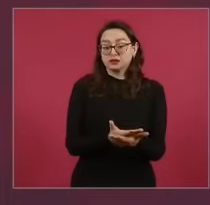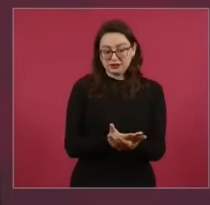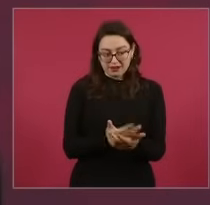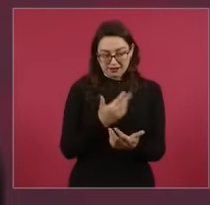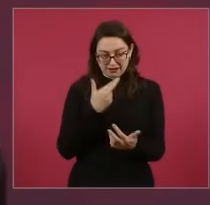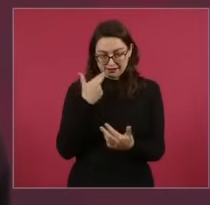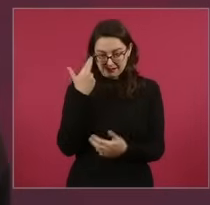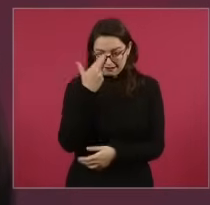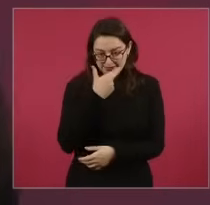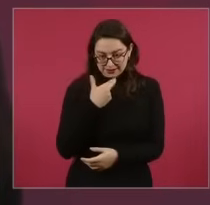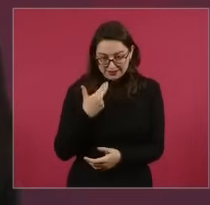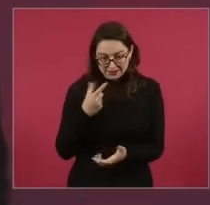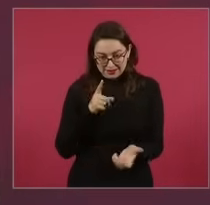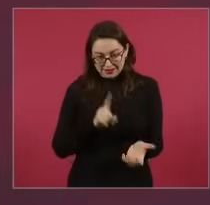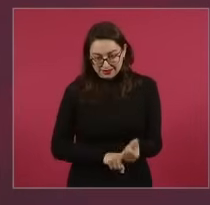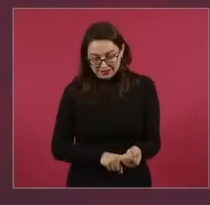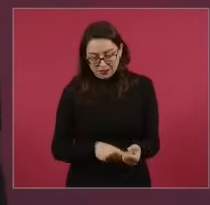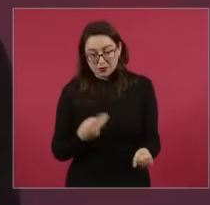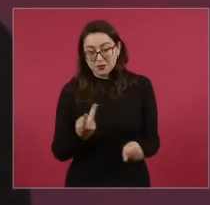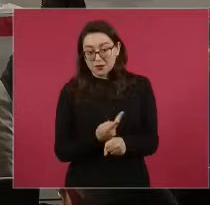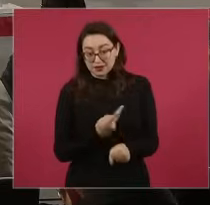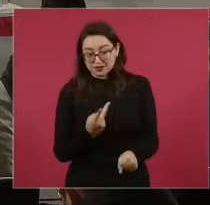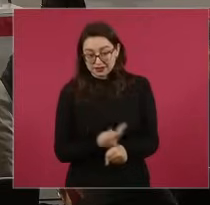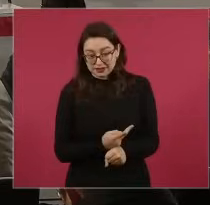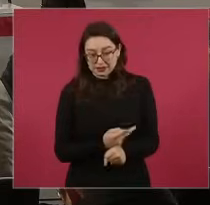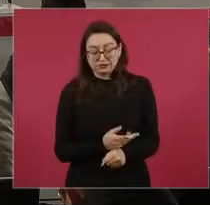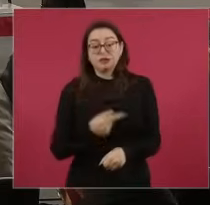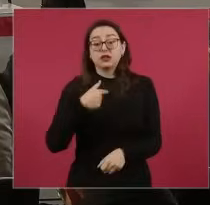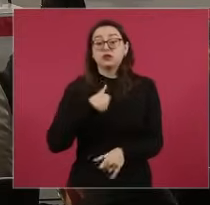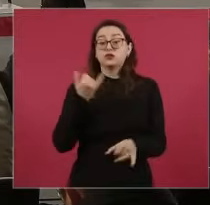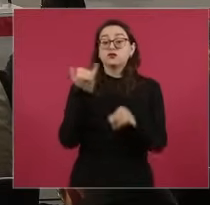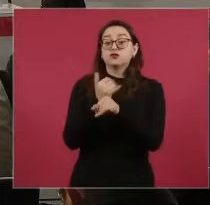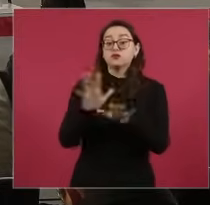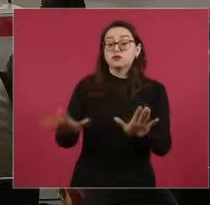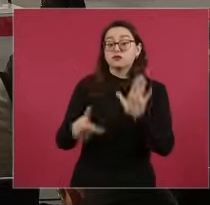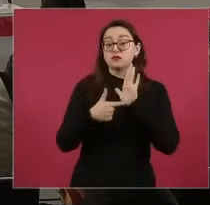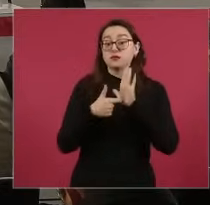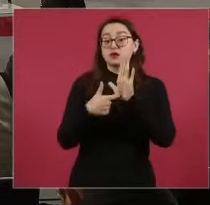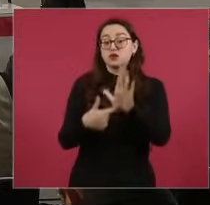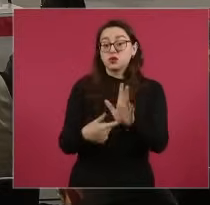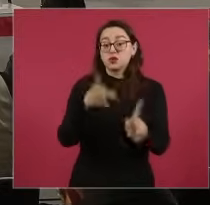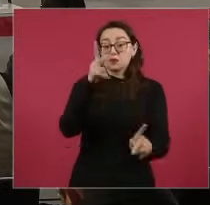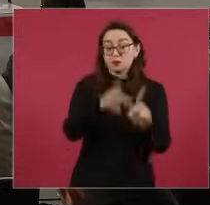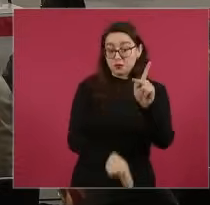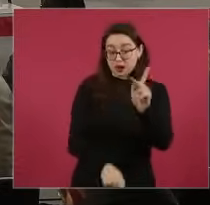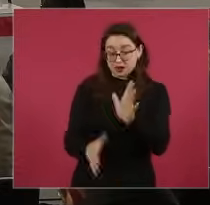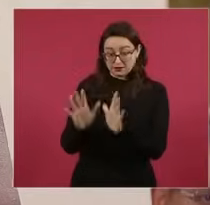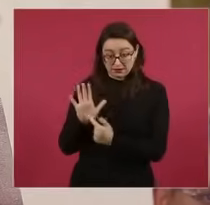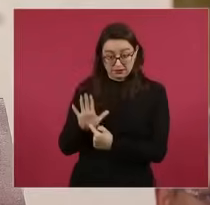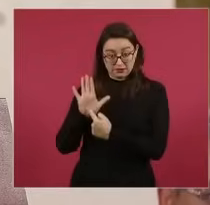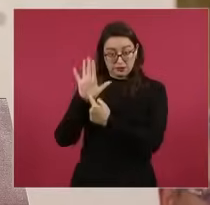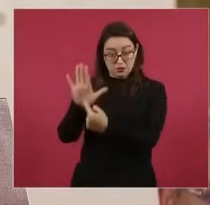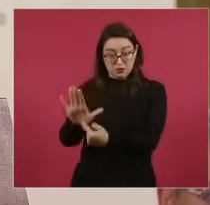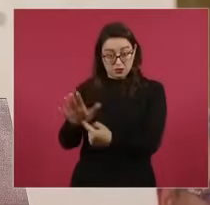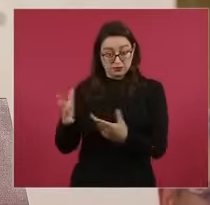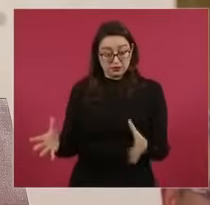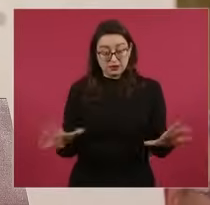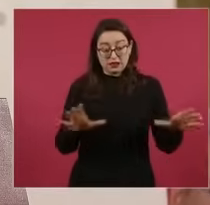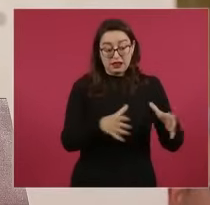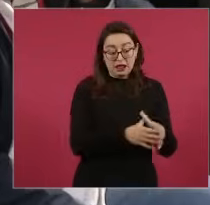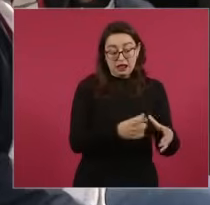revisen, porque esta es una parte, que aquí no tiene que ver mucho lo de los jesuitas. ¿Usted ya le dio la